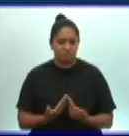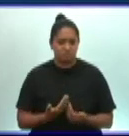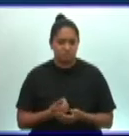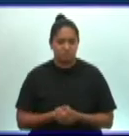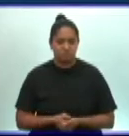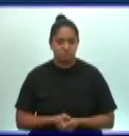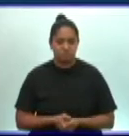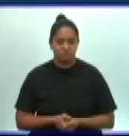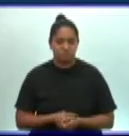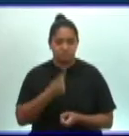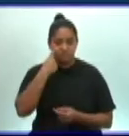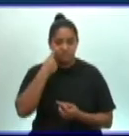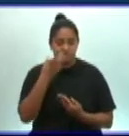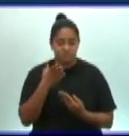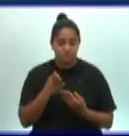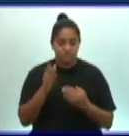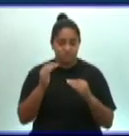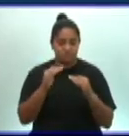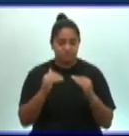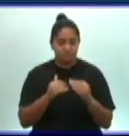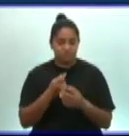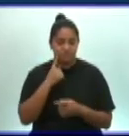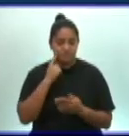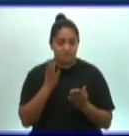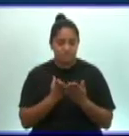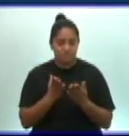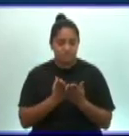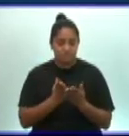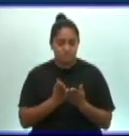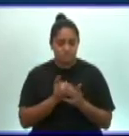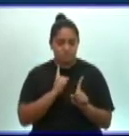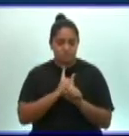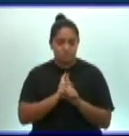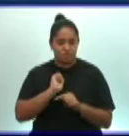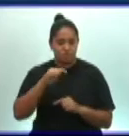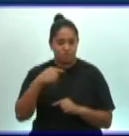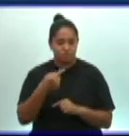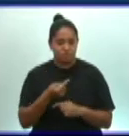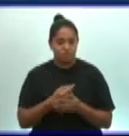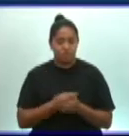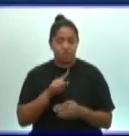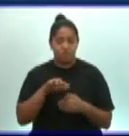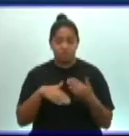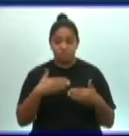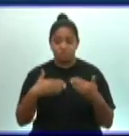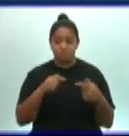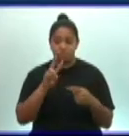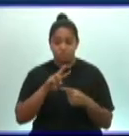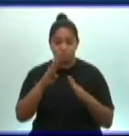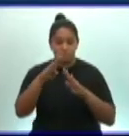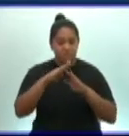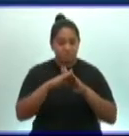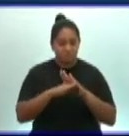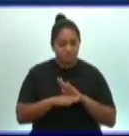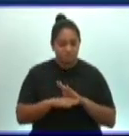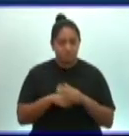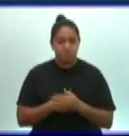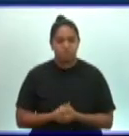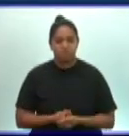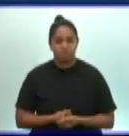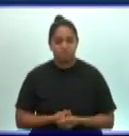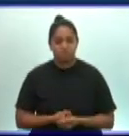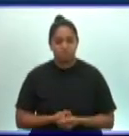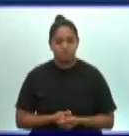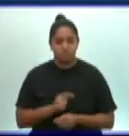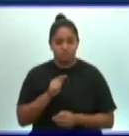observa en esta expresión, que también estudiamos en encuentros anteriores. Bueno, esto es un proceso donde el volumen está disminuyendo según la saeta, como ustedes